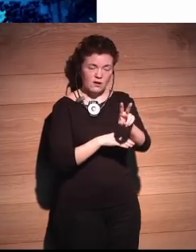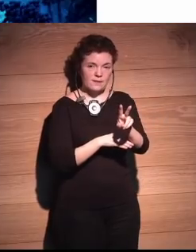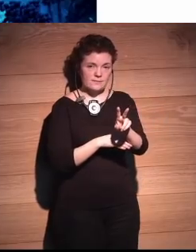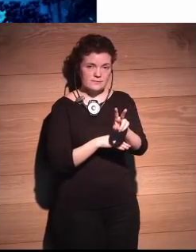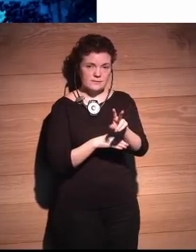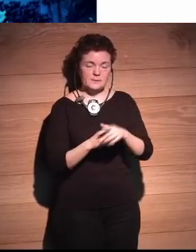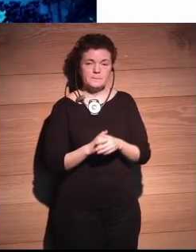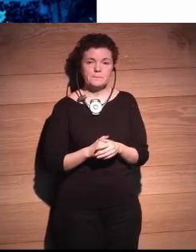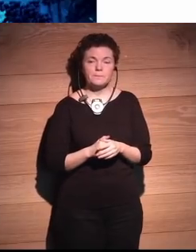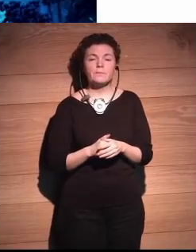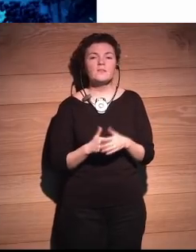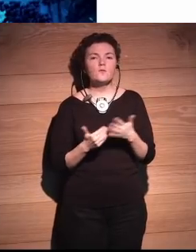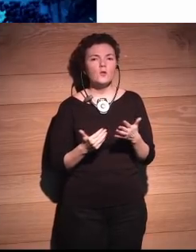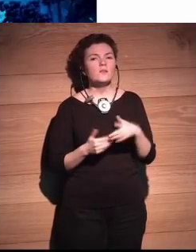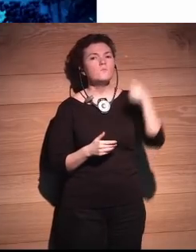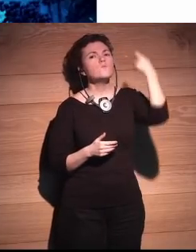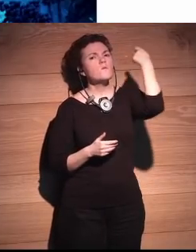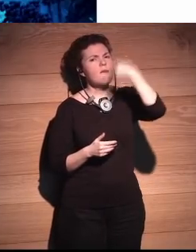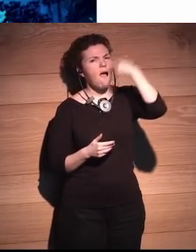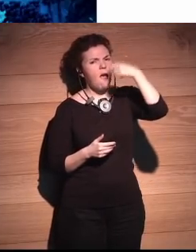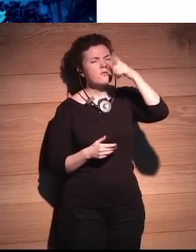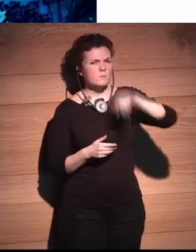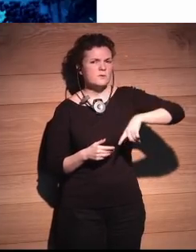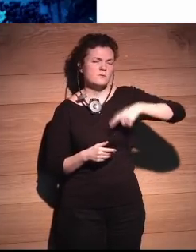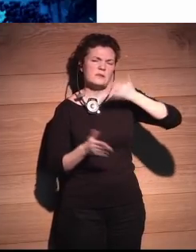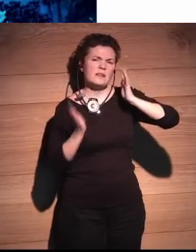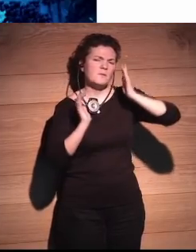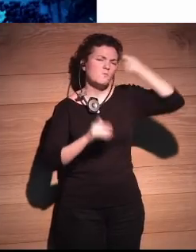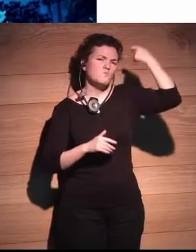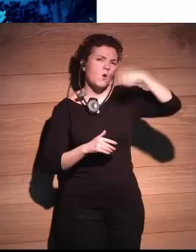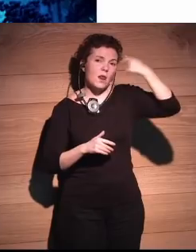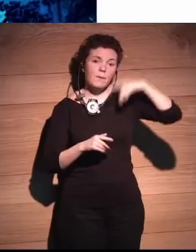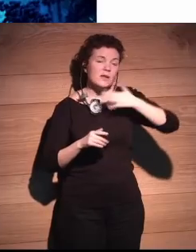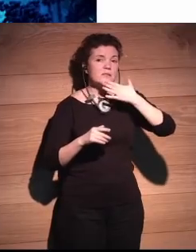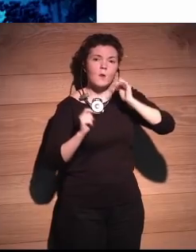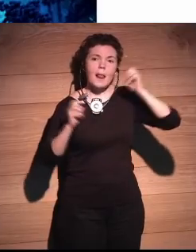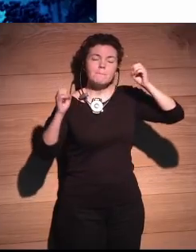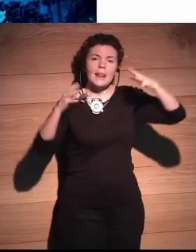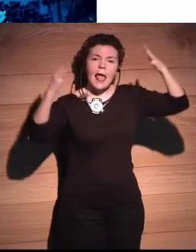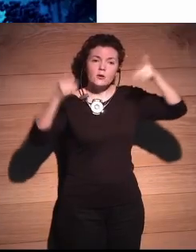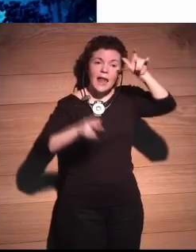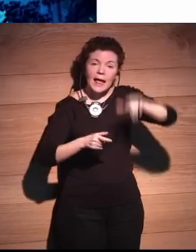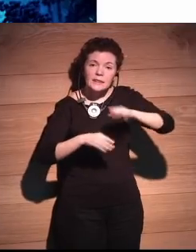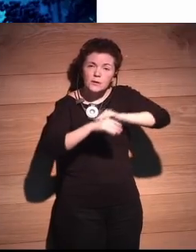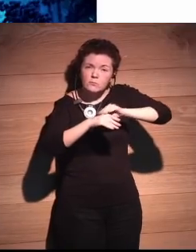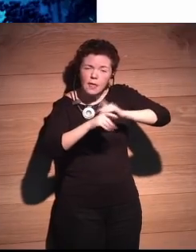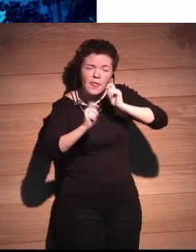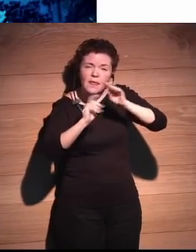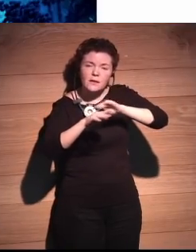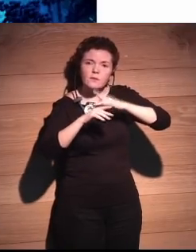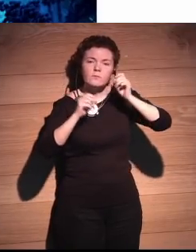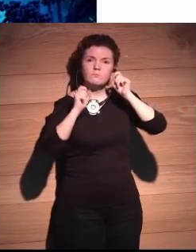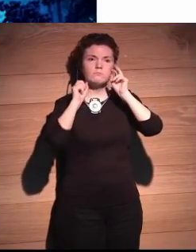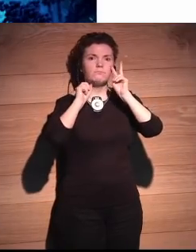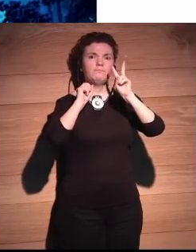$500.000. Entonces es muy caro también, es un tratamiento muy caro, pero hace milagros. La verdad es que esta gente empieza a ver, porque todo